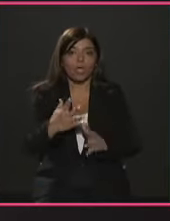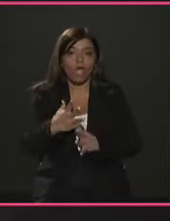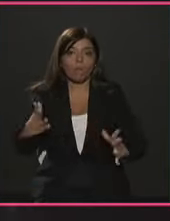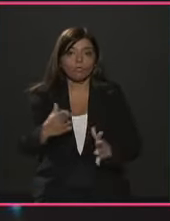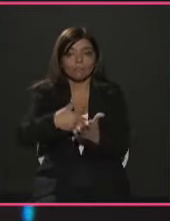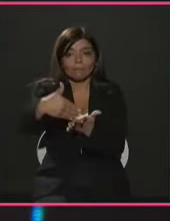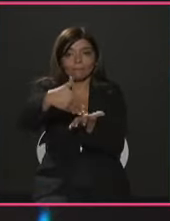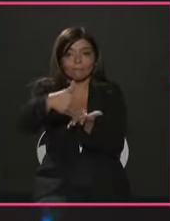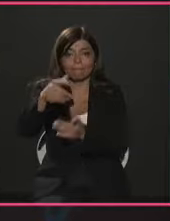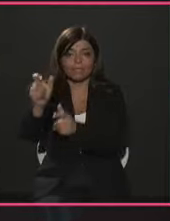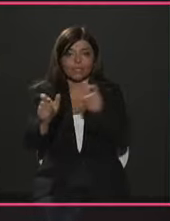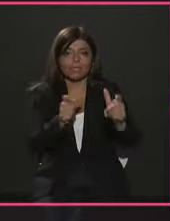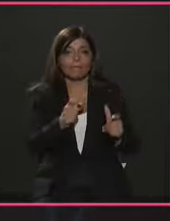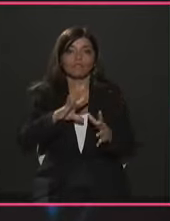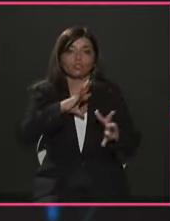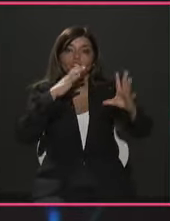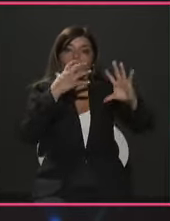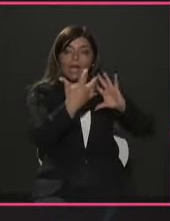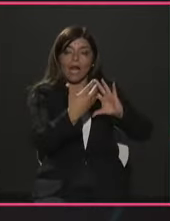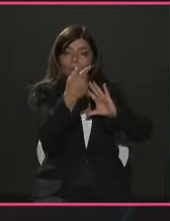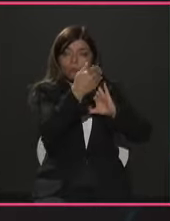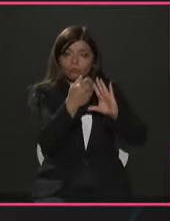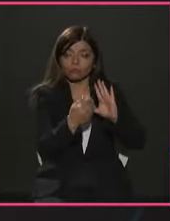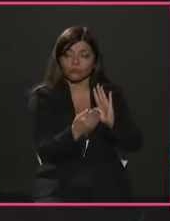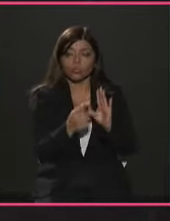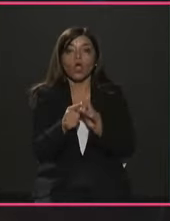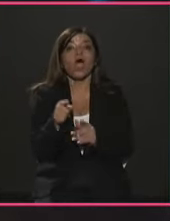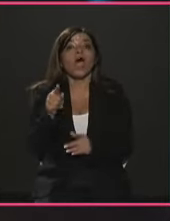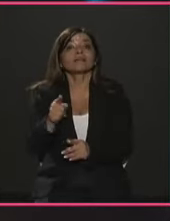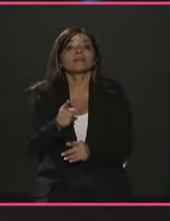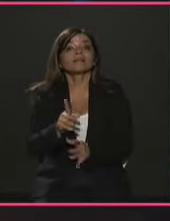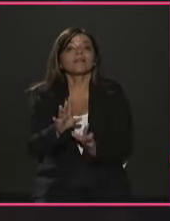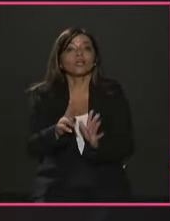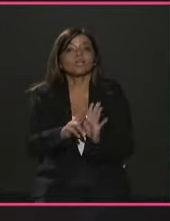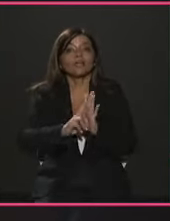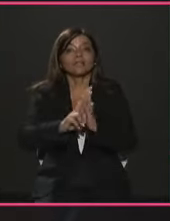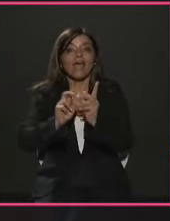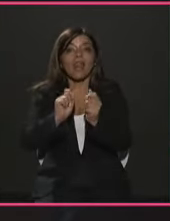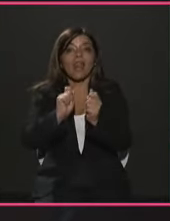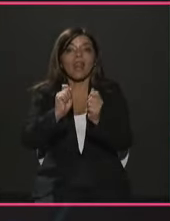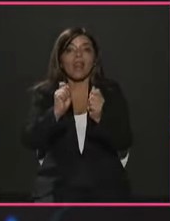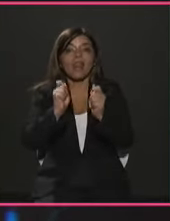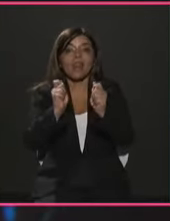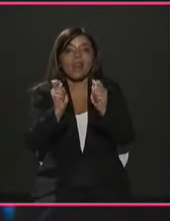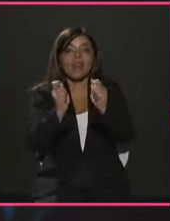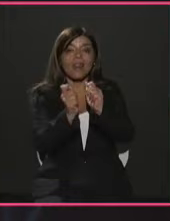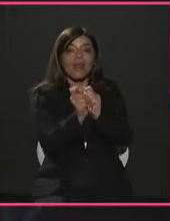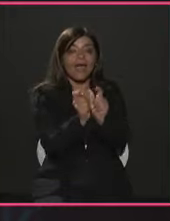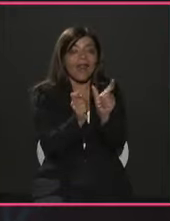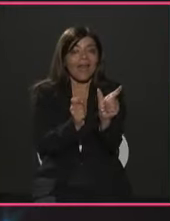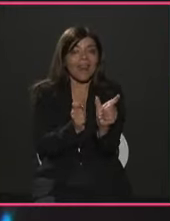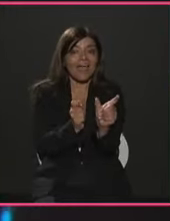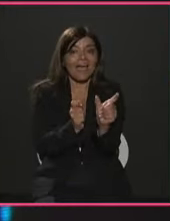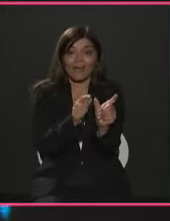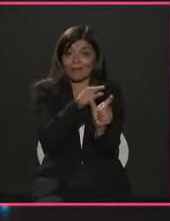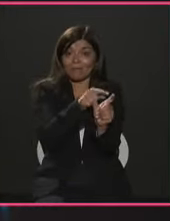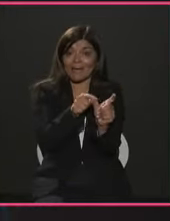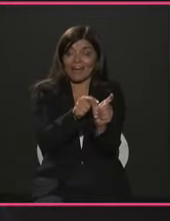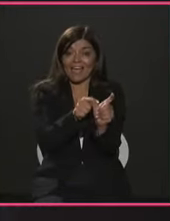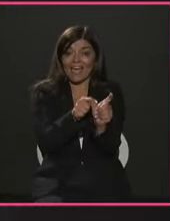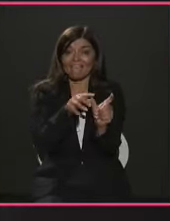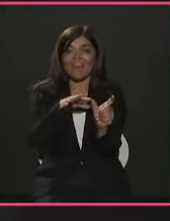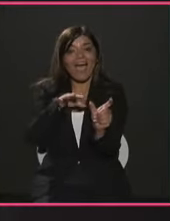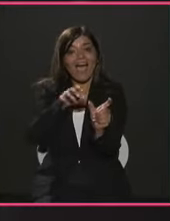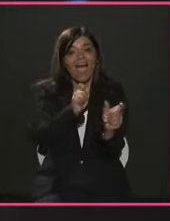de personas en todas partes del globo él representa la ansiada transición de las palabras que hace falta a la